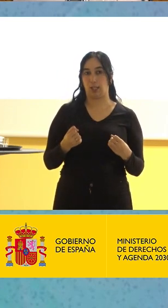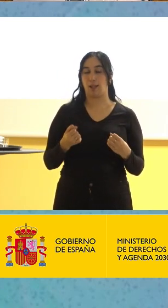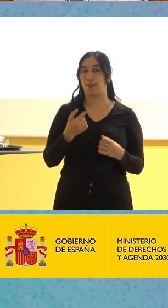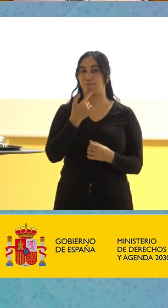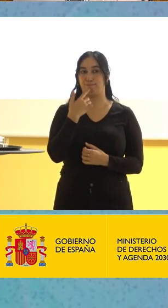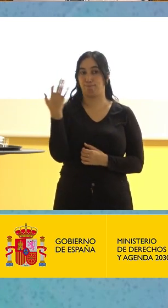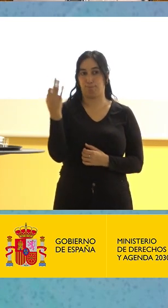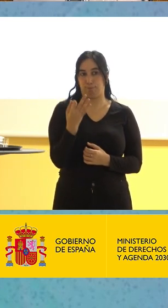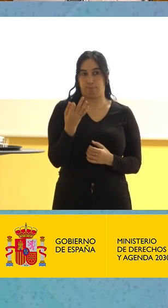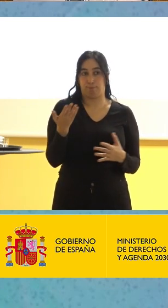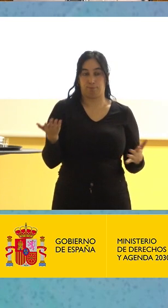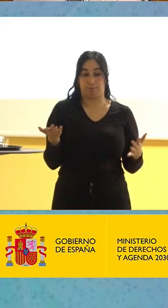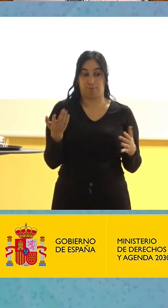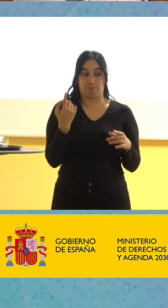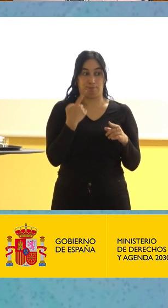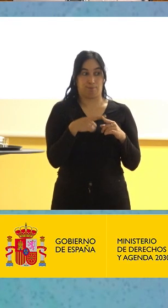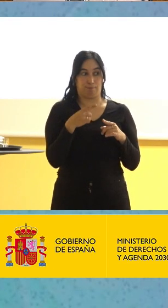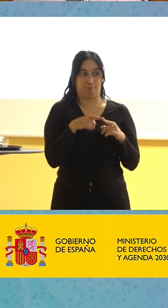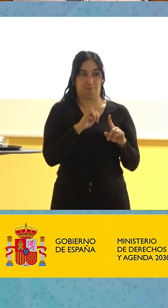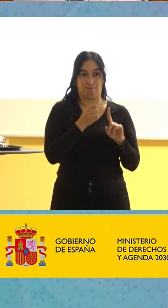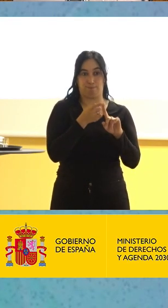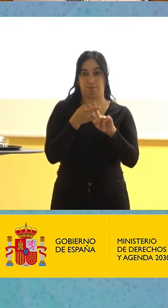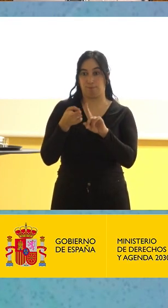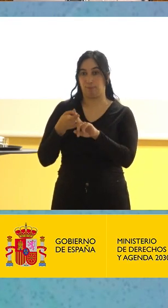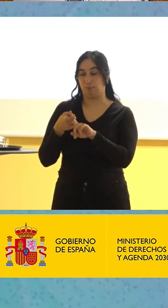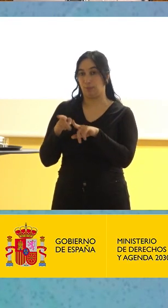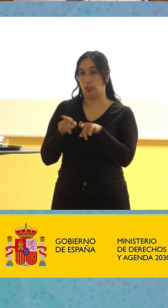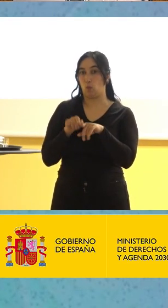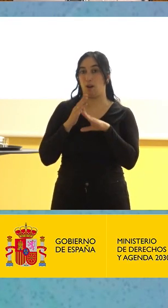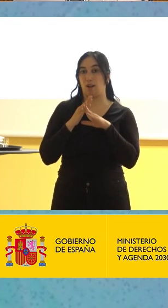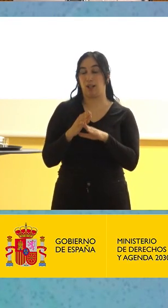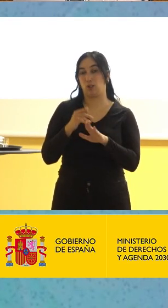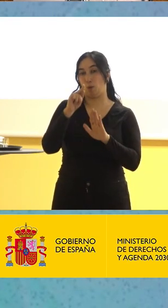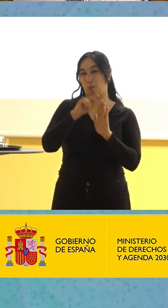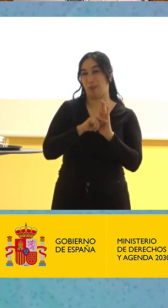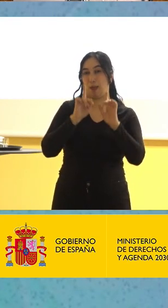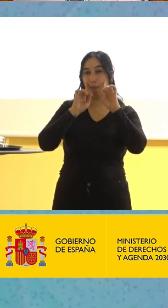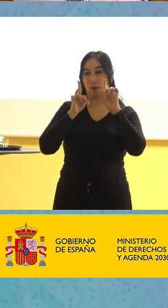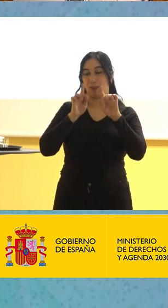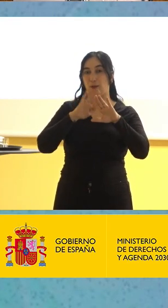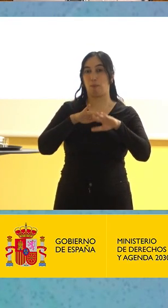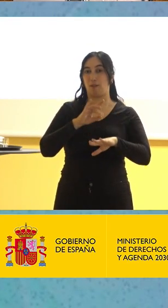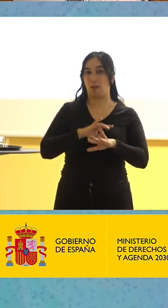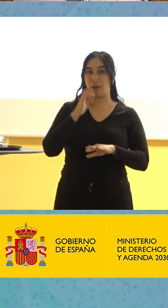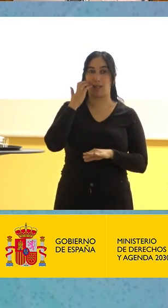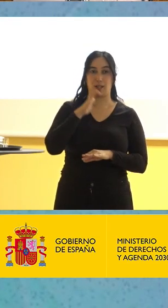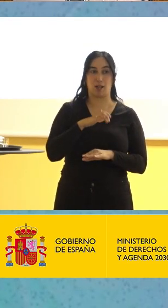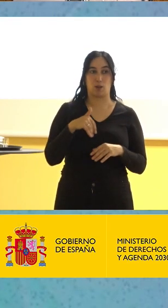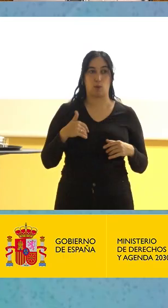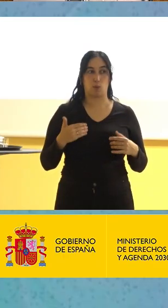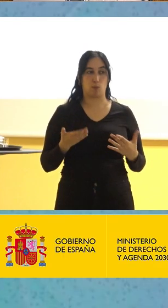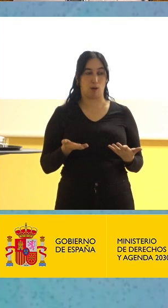diciendo que, bueno, lo que encontramos, al igual que con el resto de medidas preventivas en enfermedades raras,